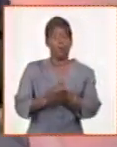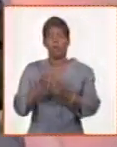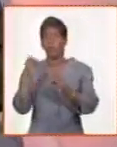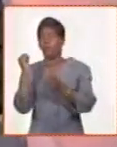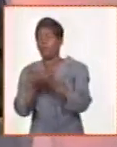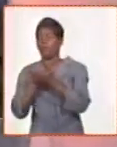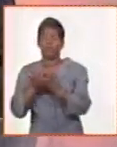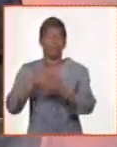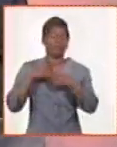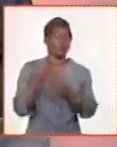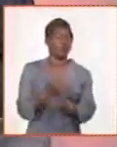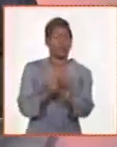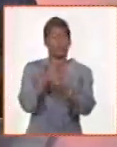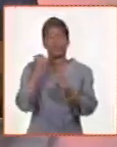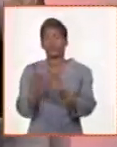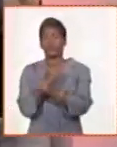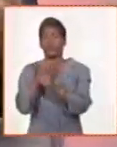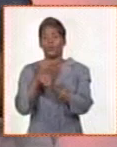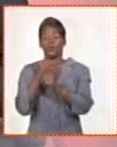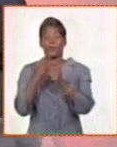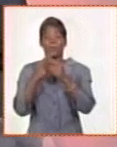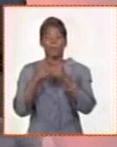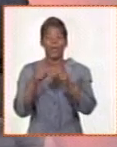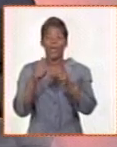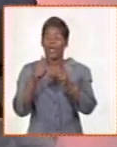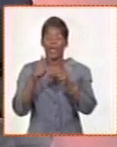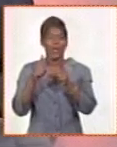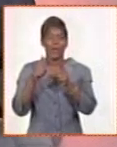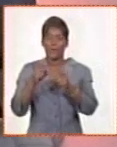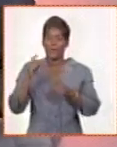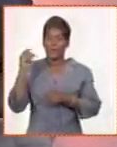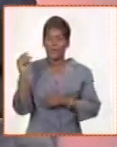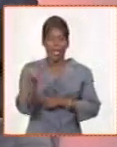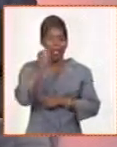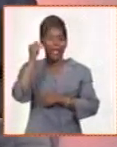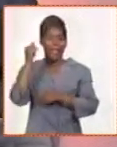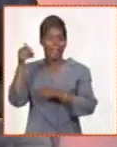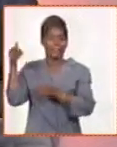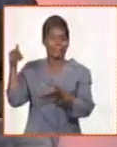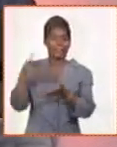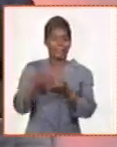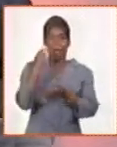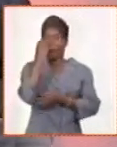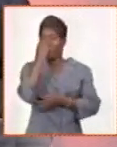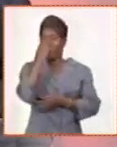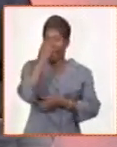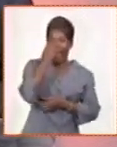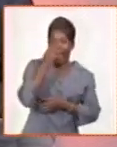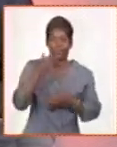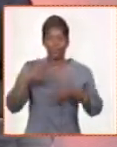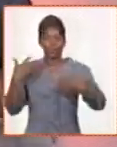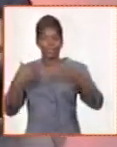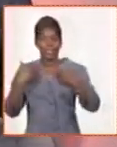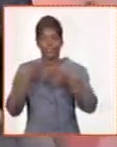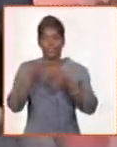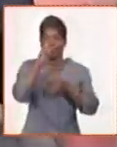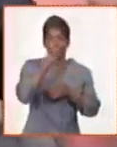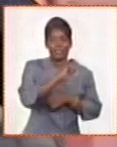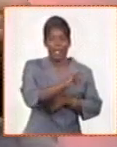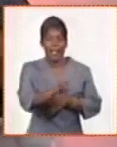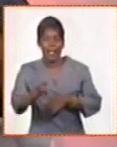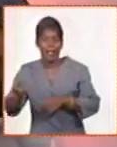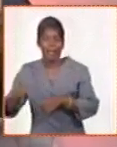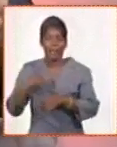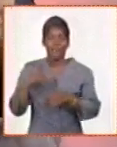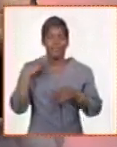plantica doméstica que nos salvó el juego. Hicimos una de las funciones más lindas. Cada vez que termina una función no falla, sobre todo